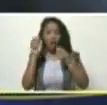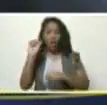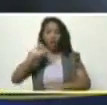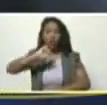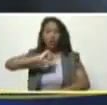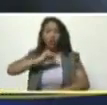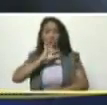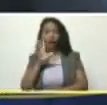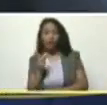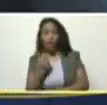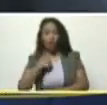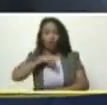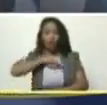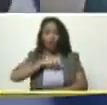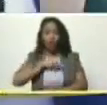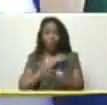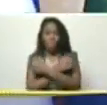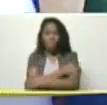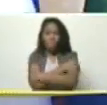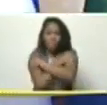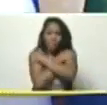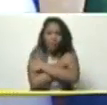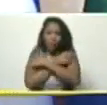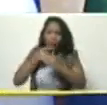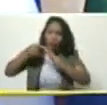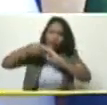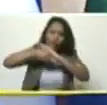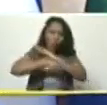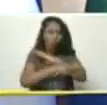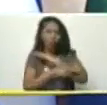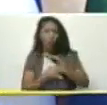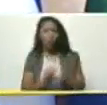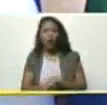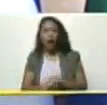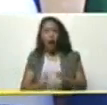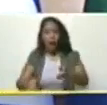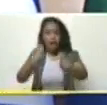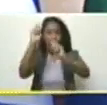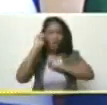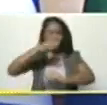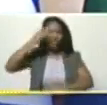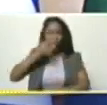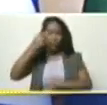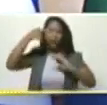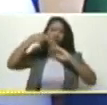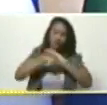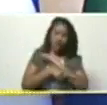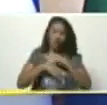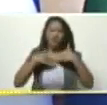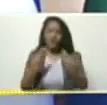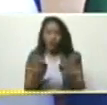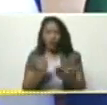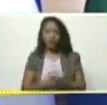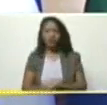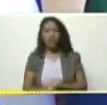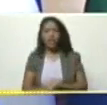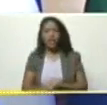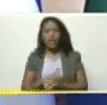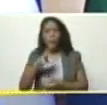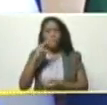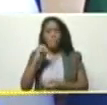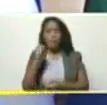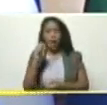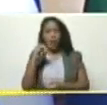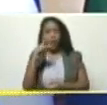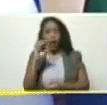Sudáfrica. Y nosotros nos abrazamos profundamente al legado verdadero y profundo de Nelson Mandela y